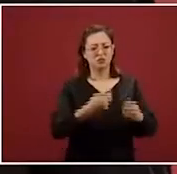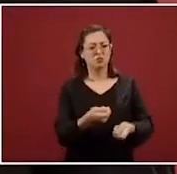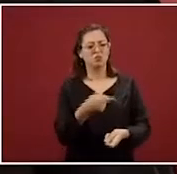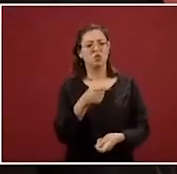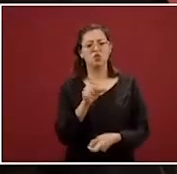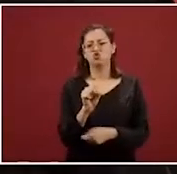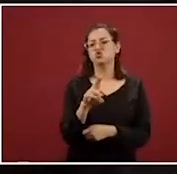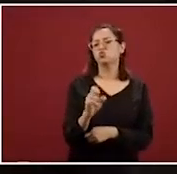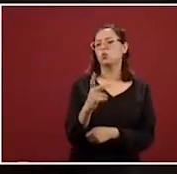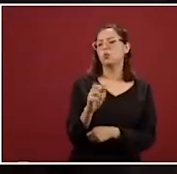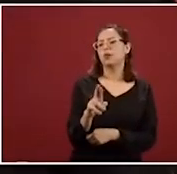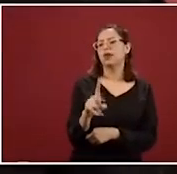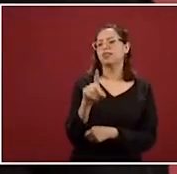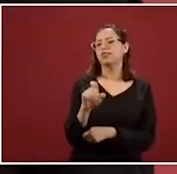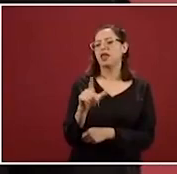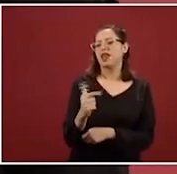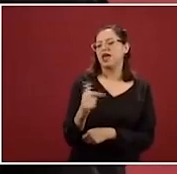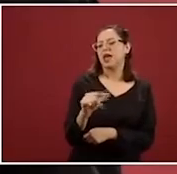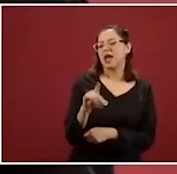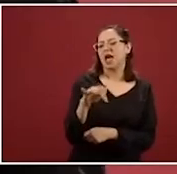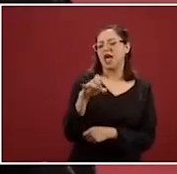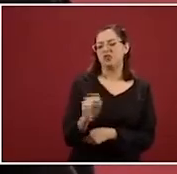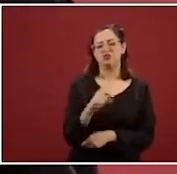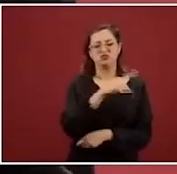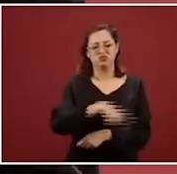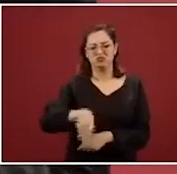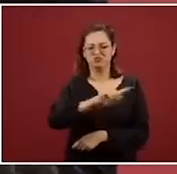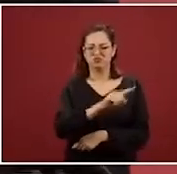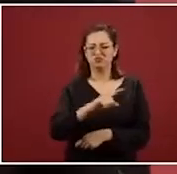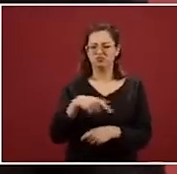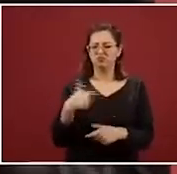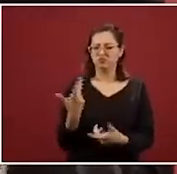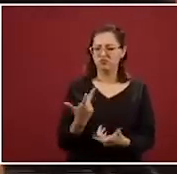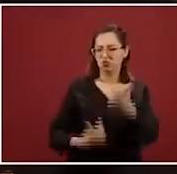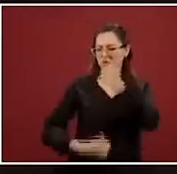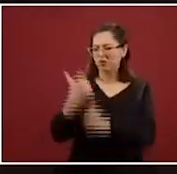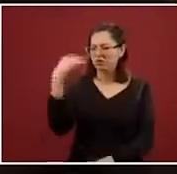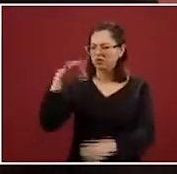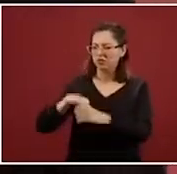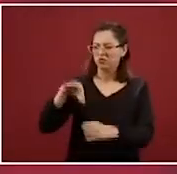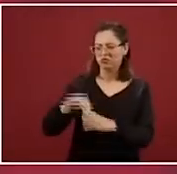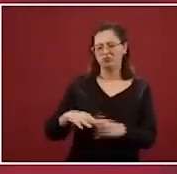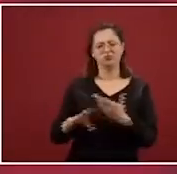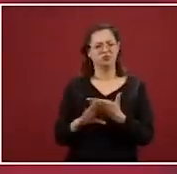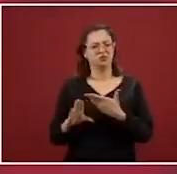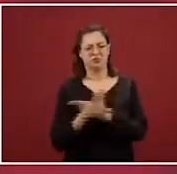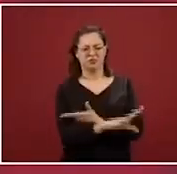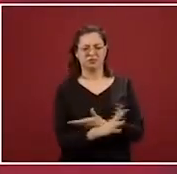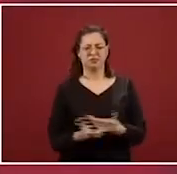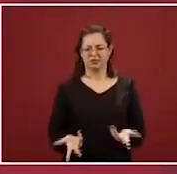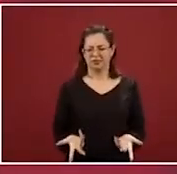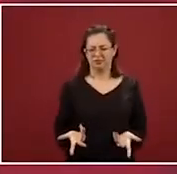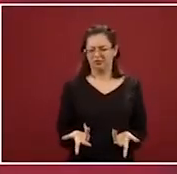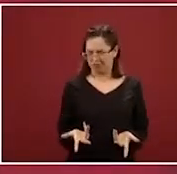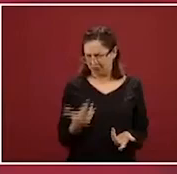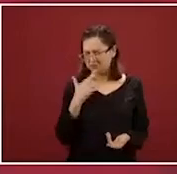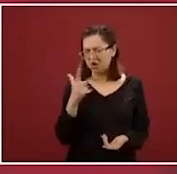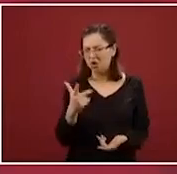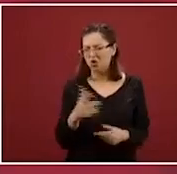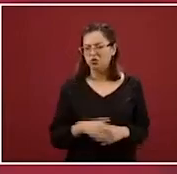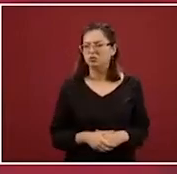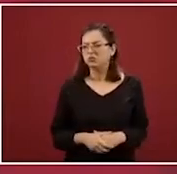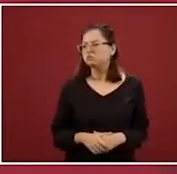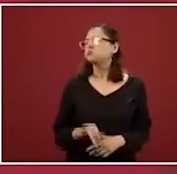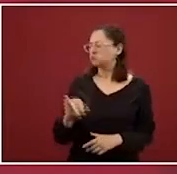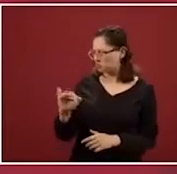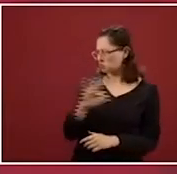podría analizarse, pero habría primero que probar que se están involucrando.